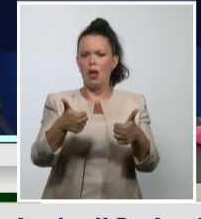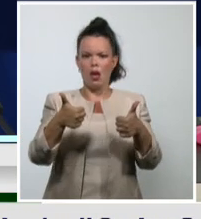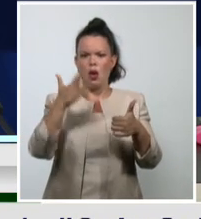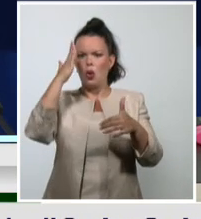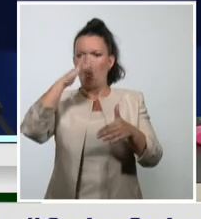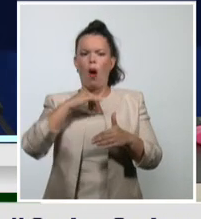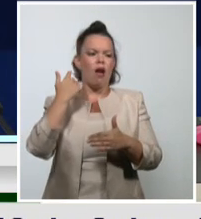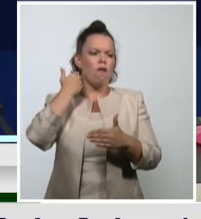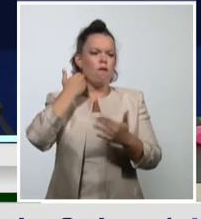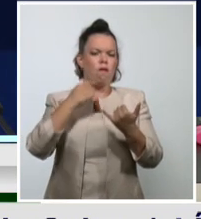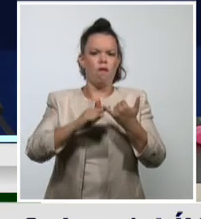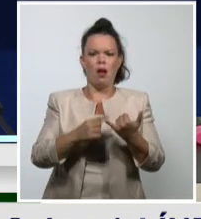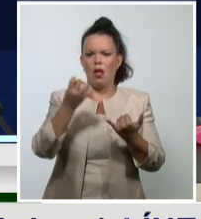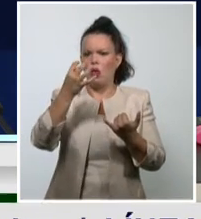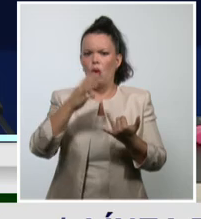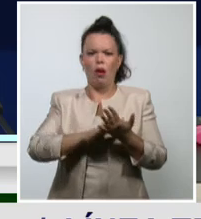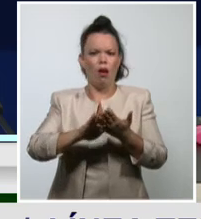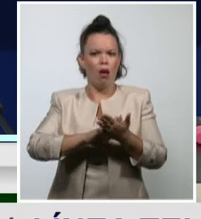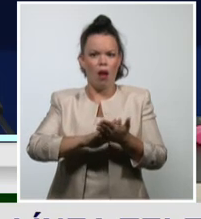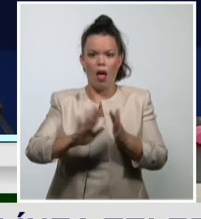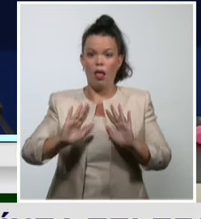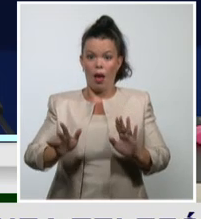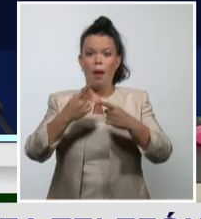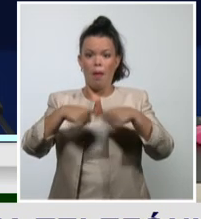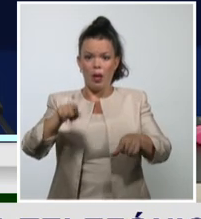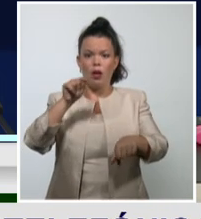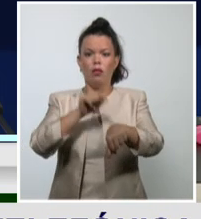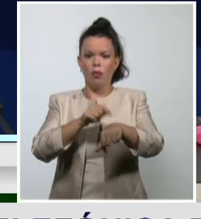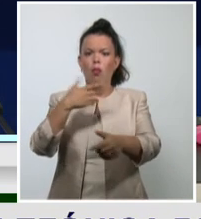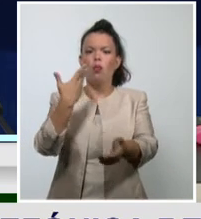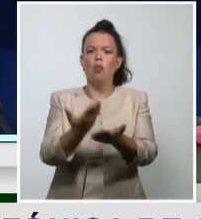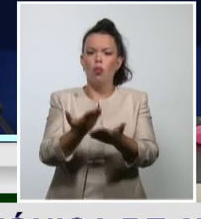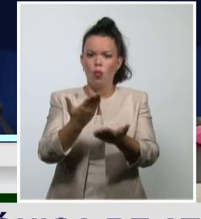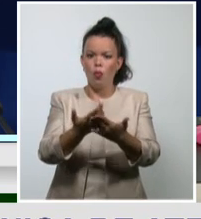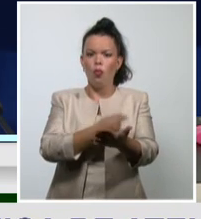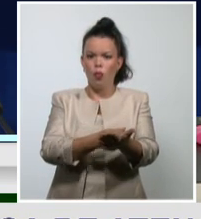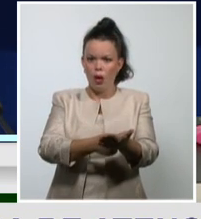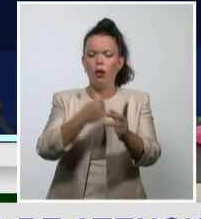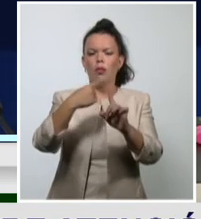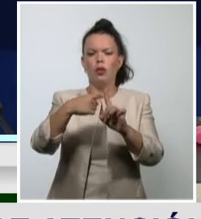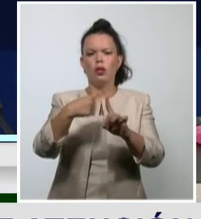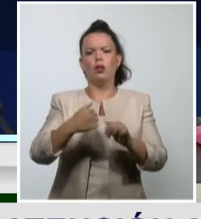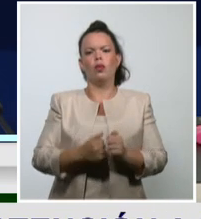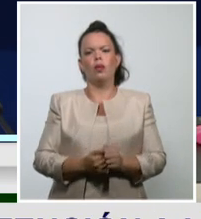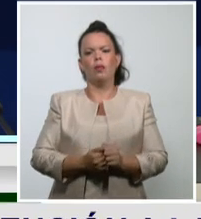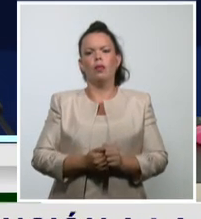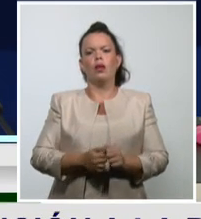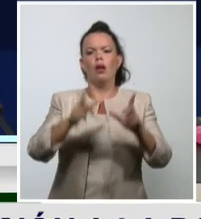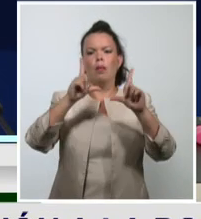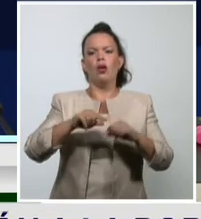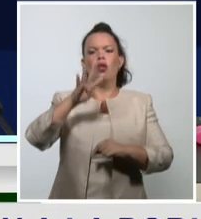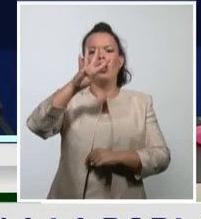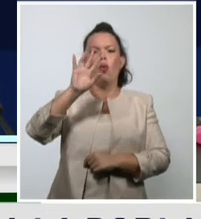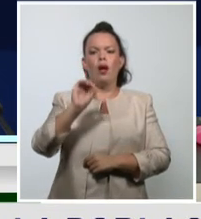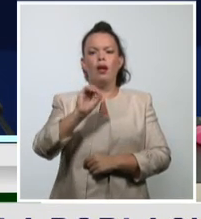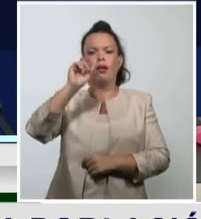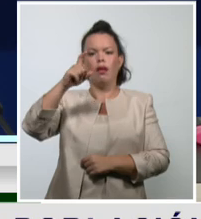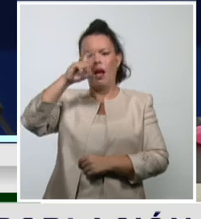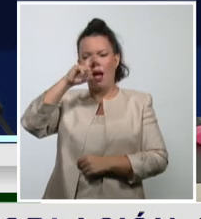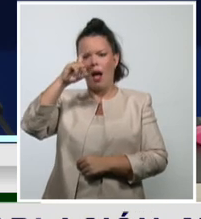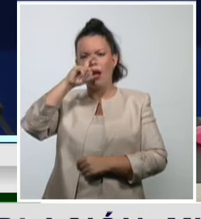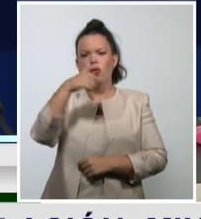Los grupos de edades más afectados, el menor de 40 años con 10 casos, o sea, el 50%, seguido del